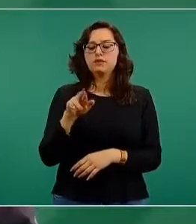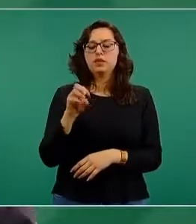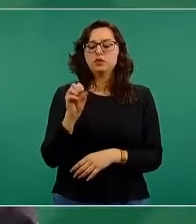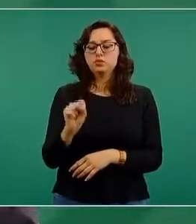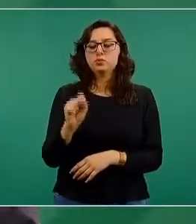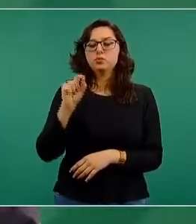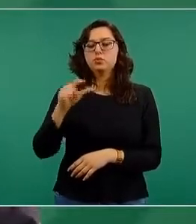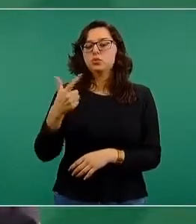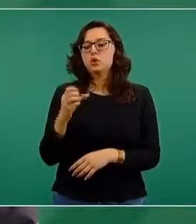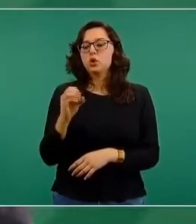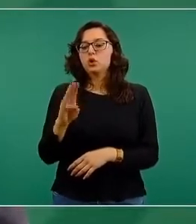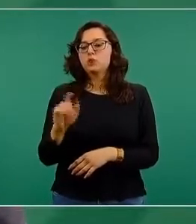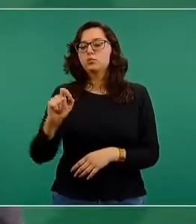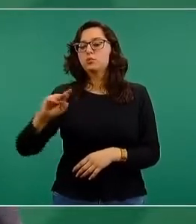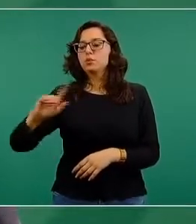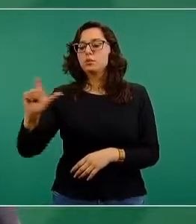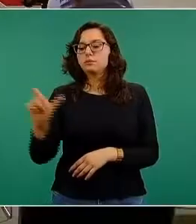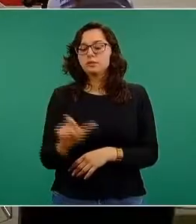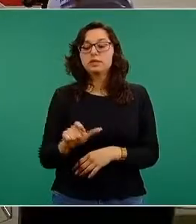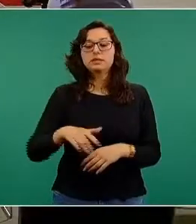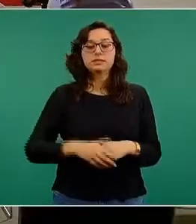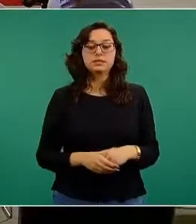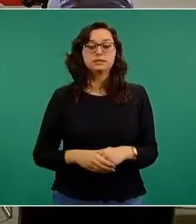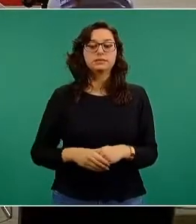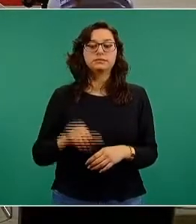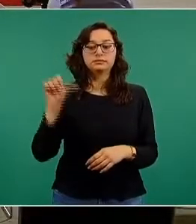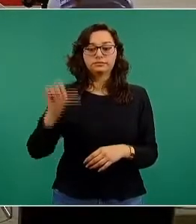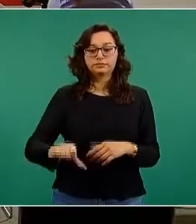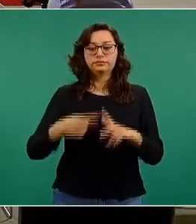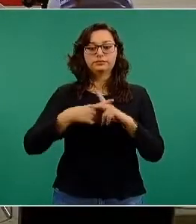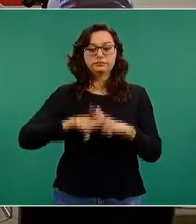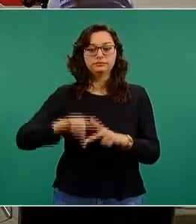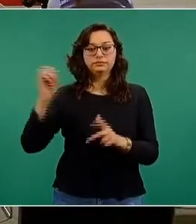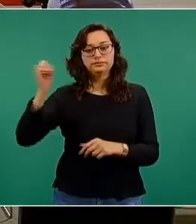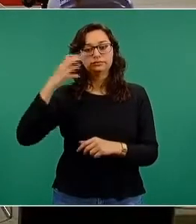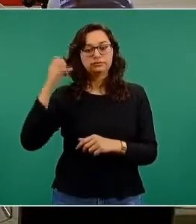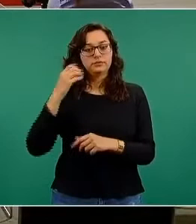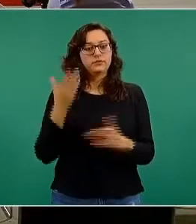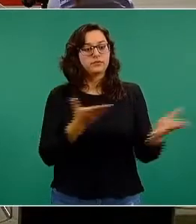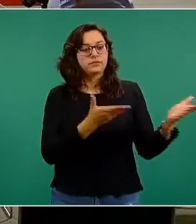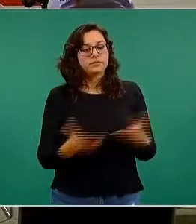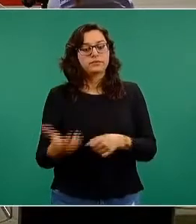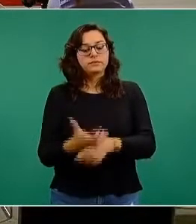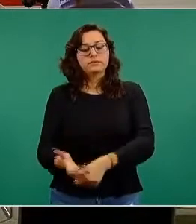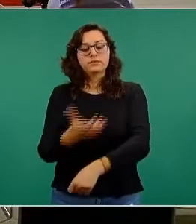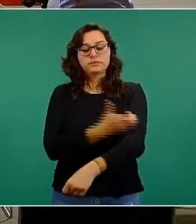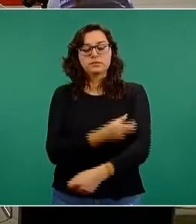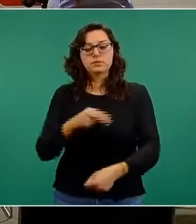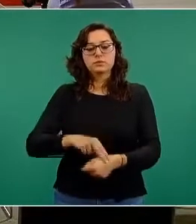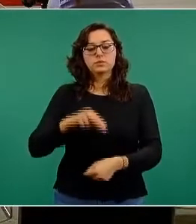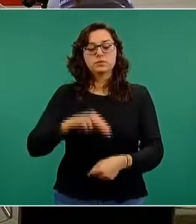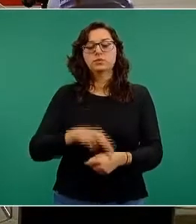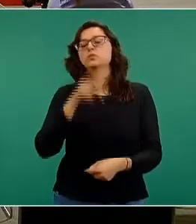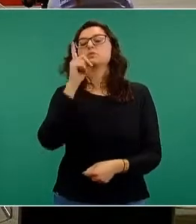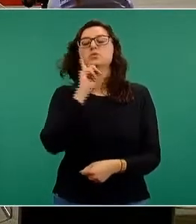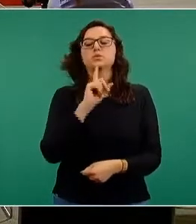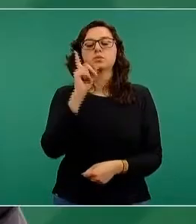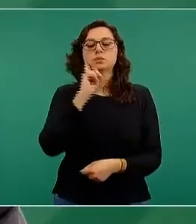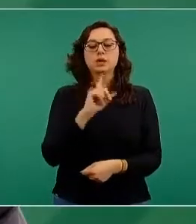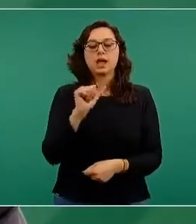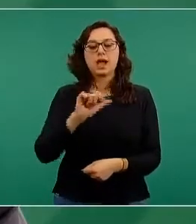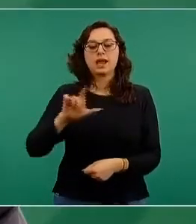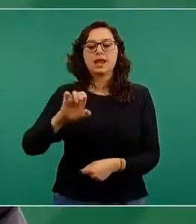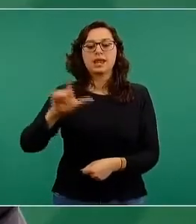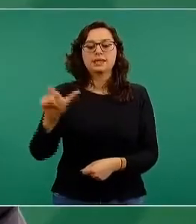coronavirus.gov.mx. Vamos a iniciar la conferencia. Hoy le pido a la doctora Aletze de la Torre Rosas, quien es la directora general del Centro Nacional